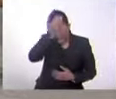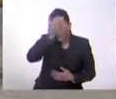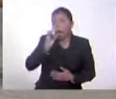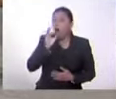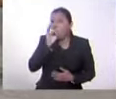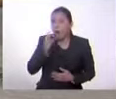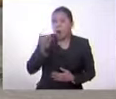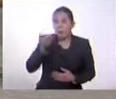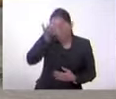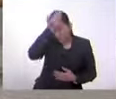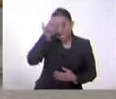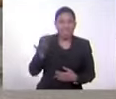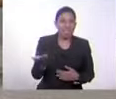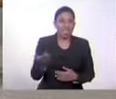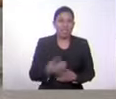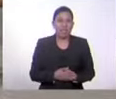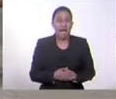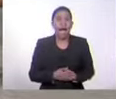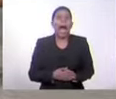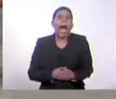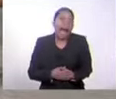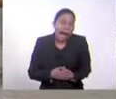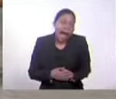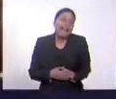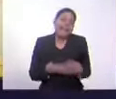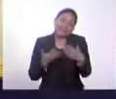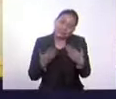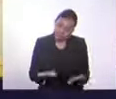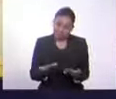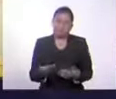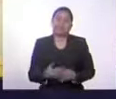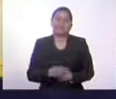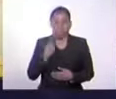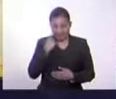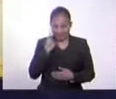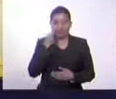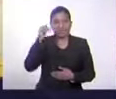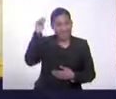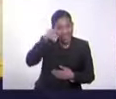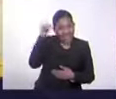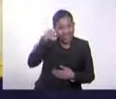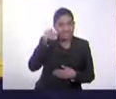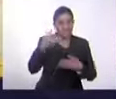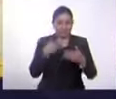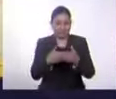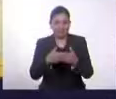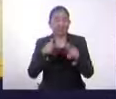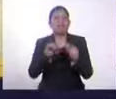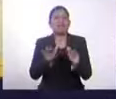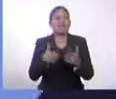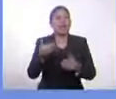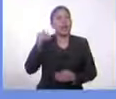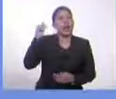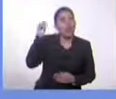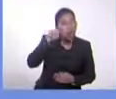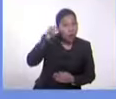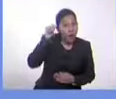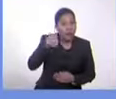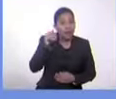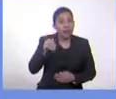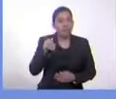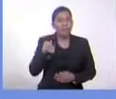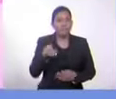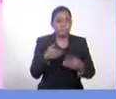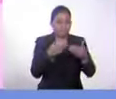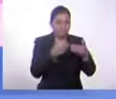también embarazos a temprana edad. Por supuesto, porque dentro, como te decía, de la educación sexual, ¿verdad?, nos enseñan los